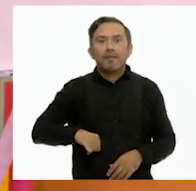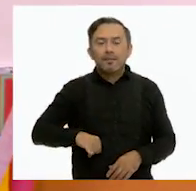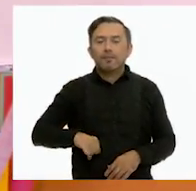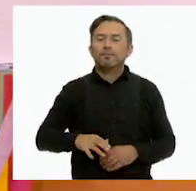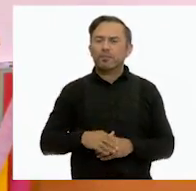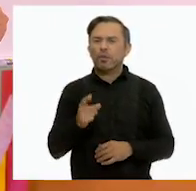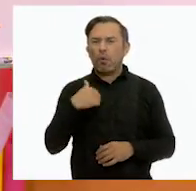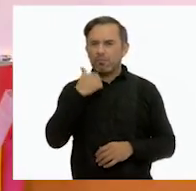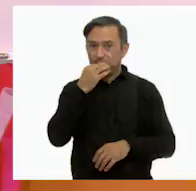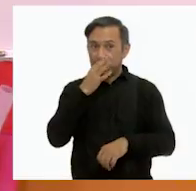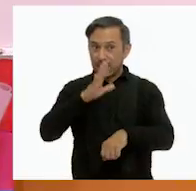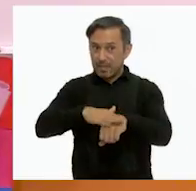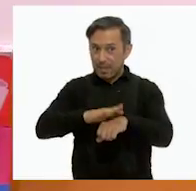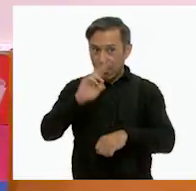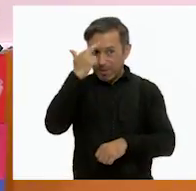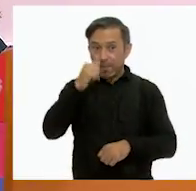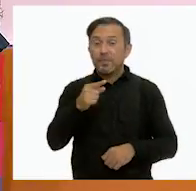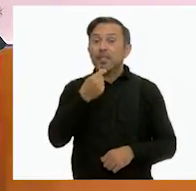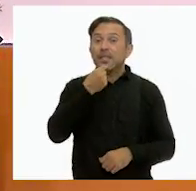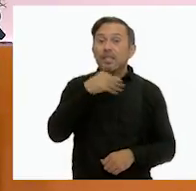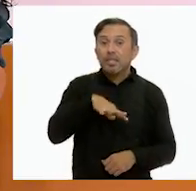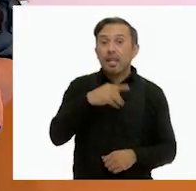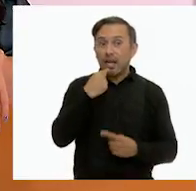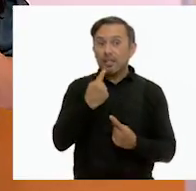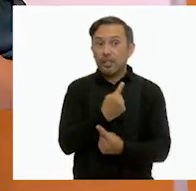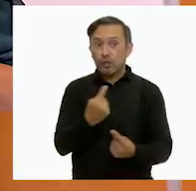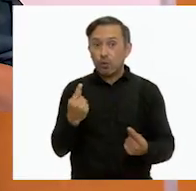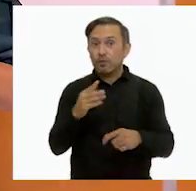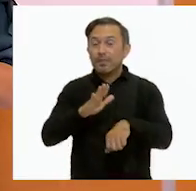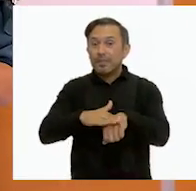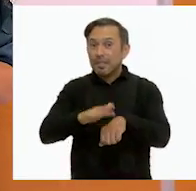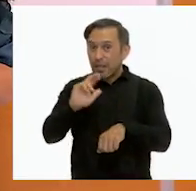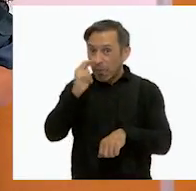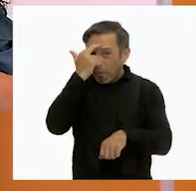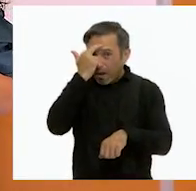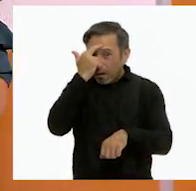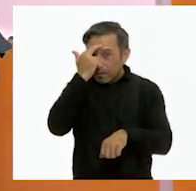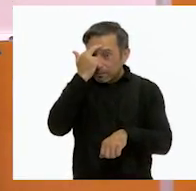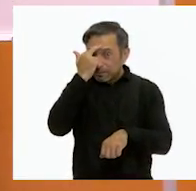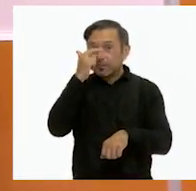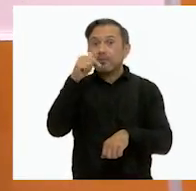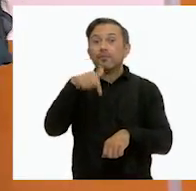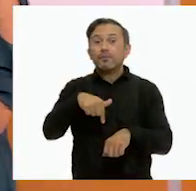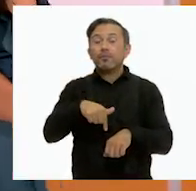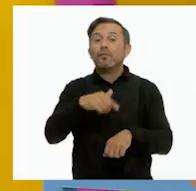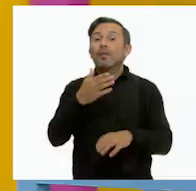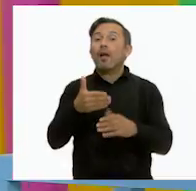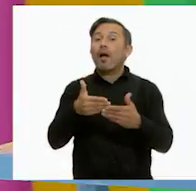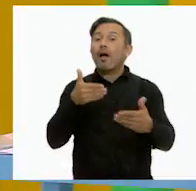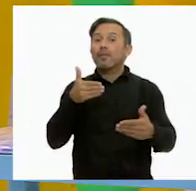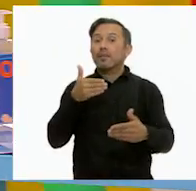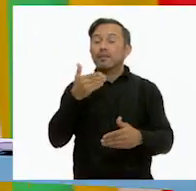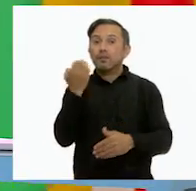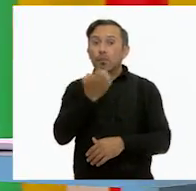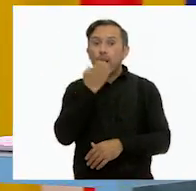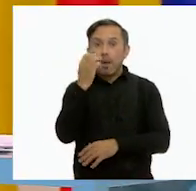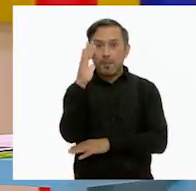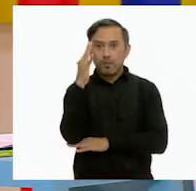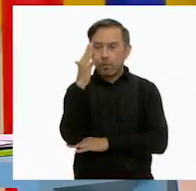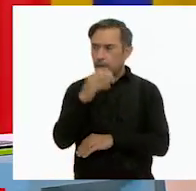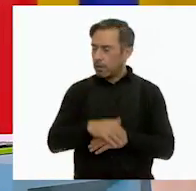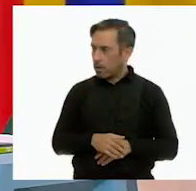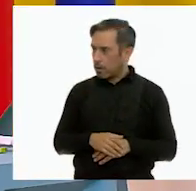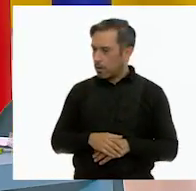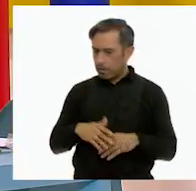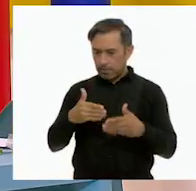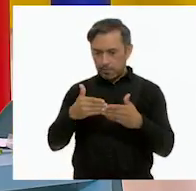quiero recordarles a nuestros niños y niñas en casa su paso por el preescolar. Por el preescolar. Así